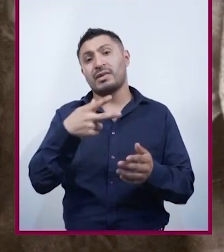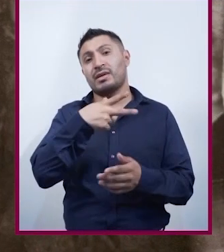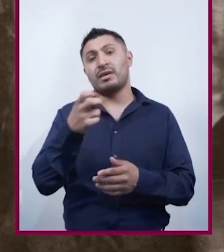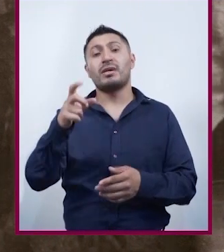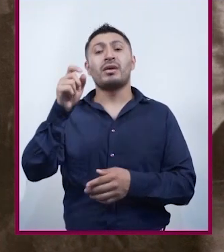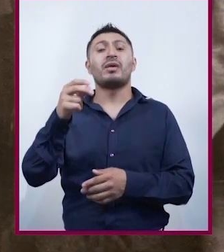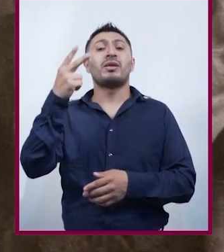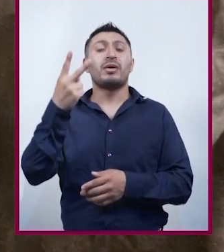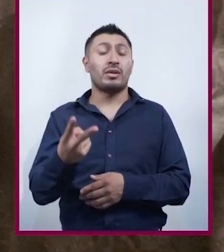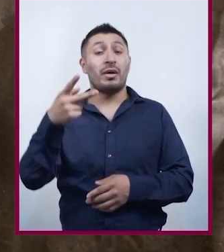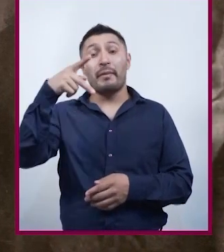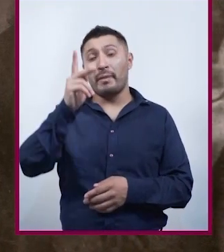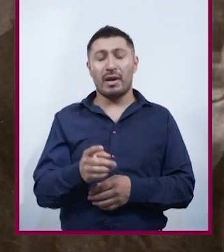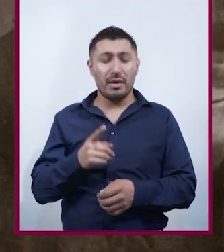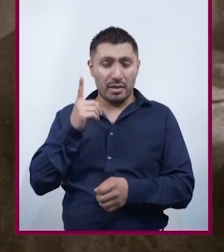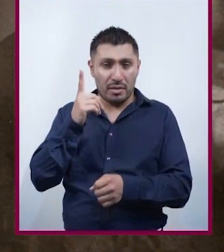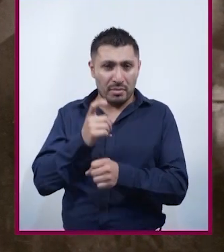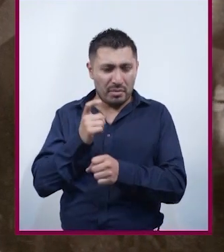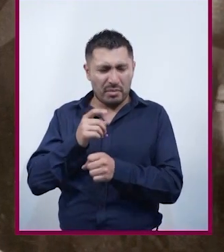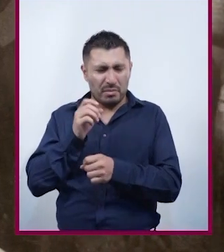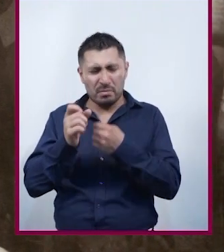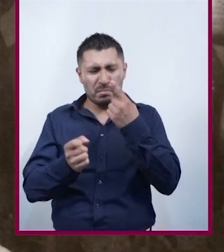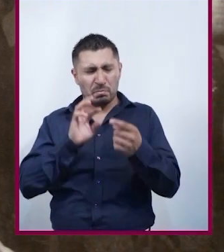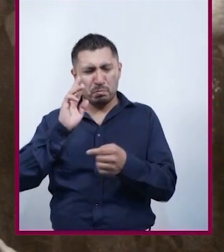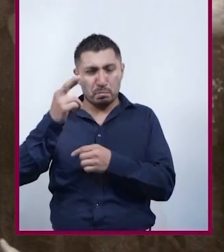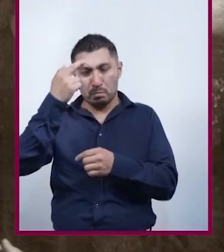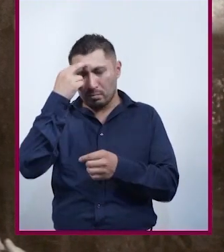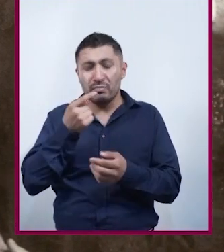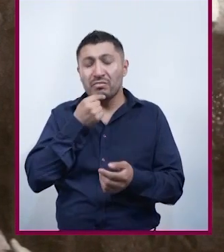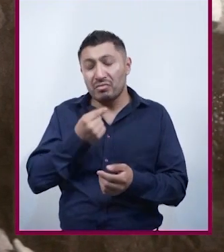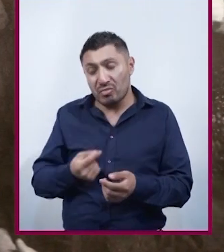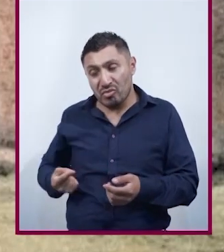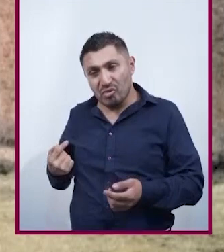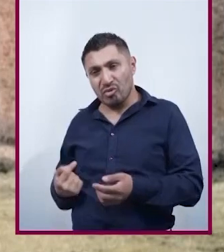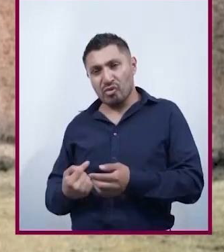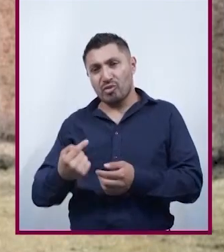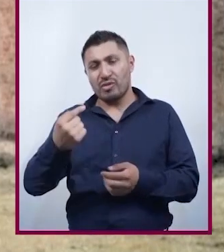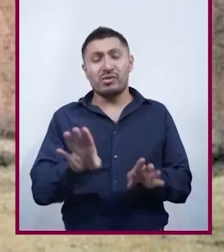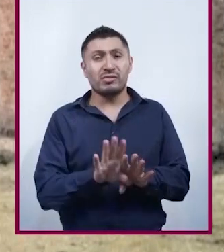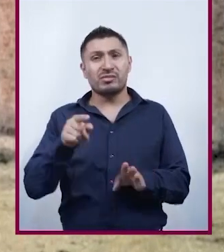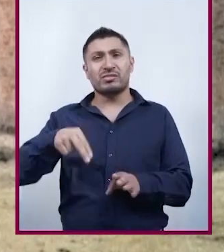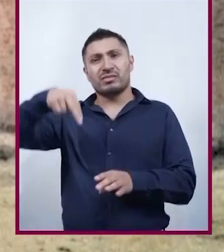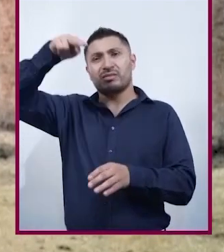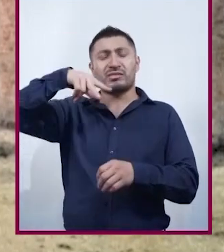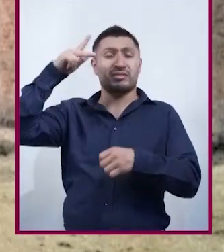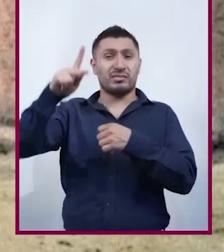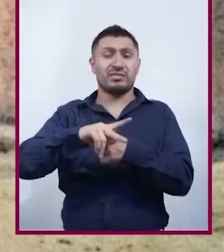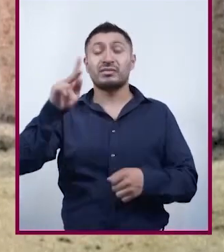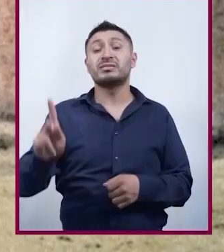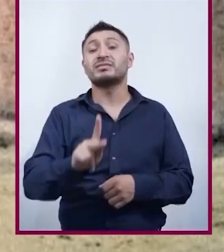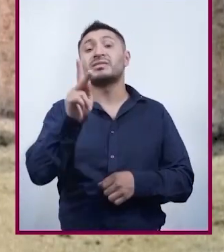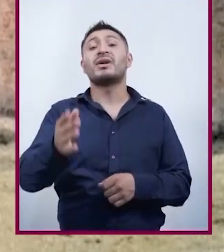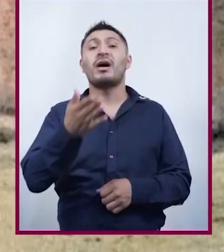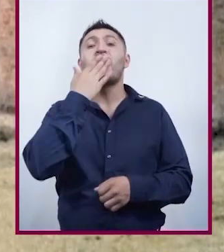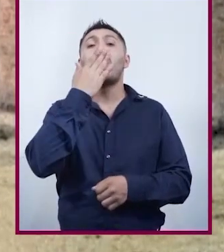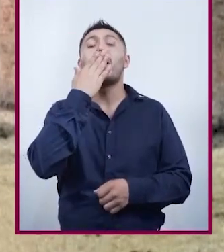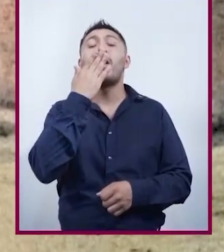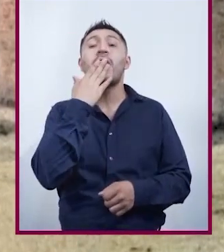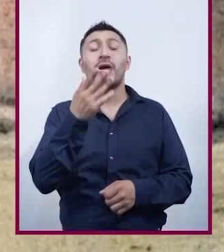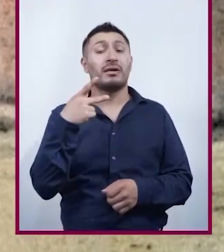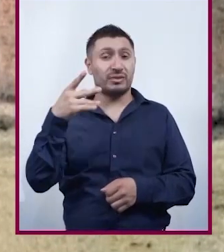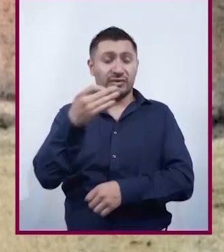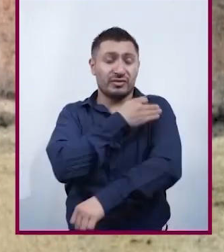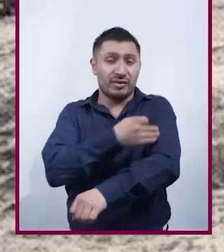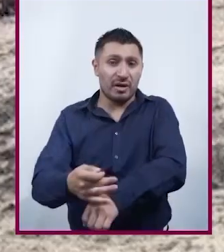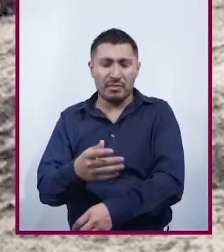de 1882, pero los primeros recuerdos de su infancia lo remitían al norte del país, en un pueblo de